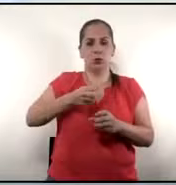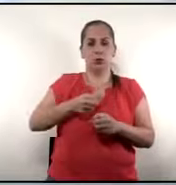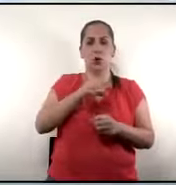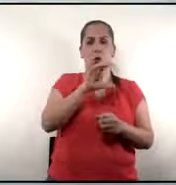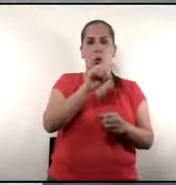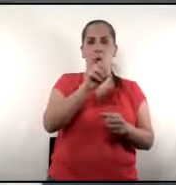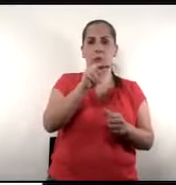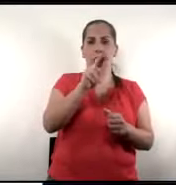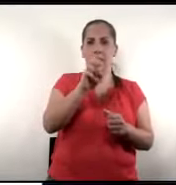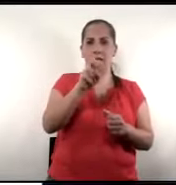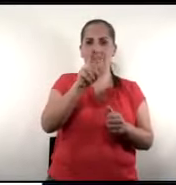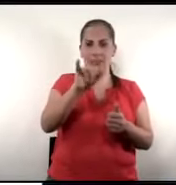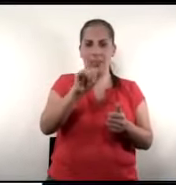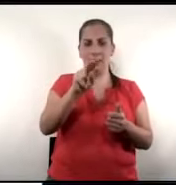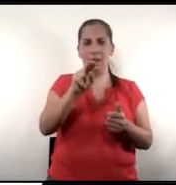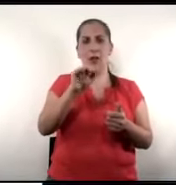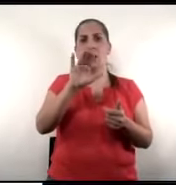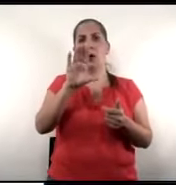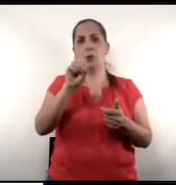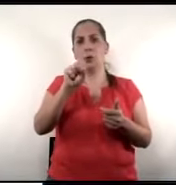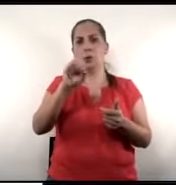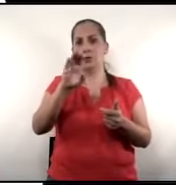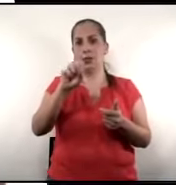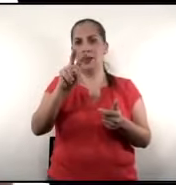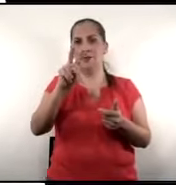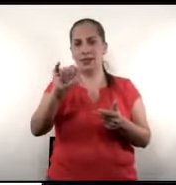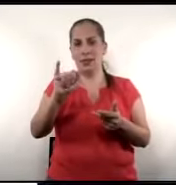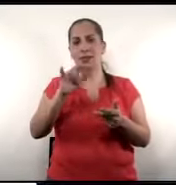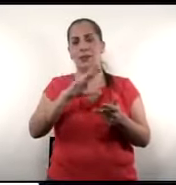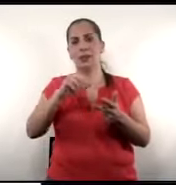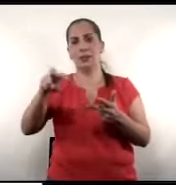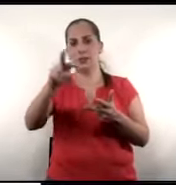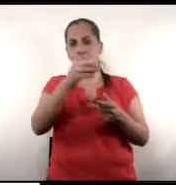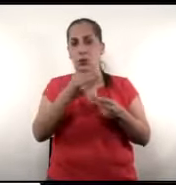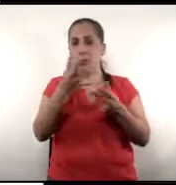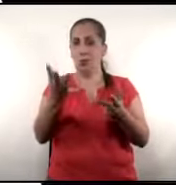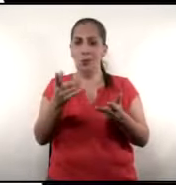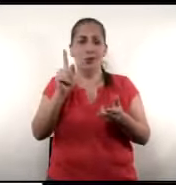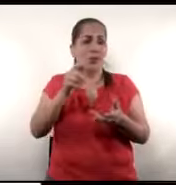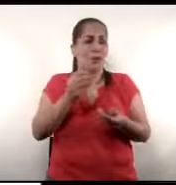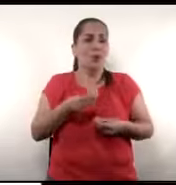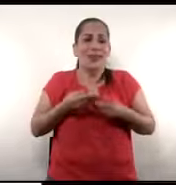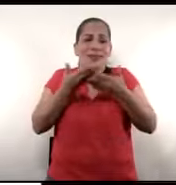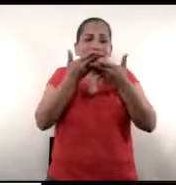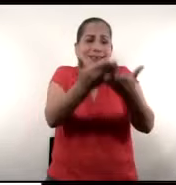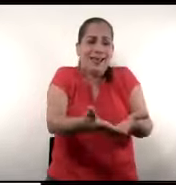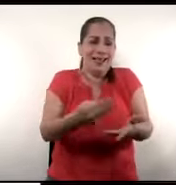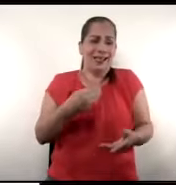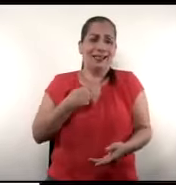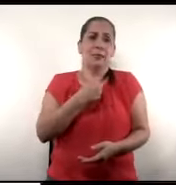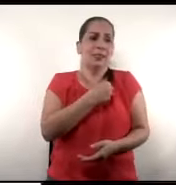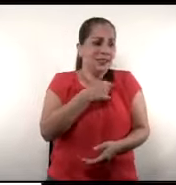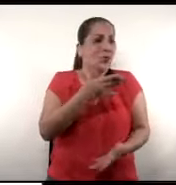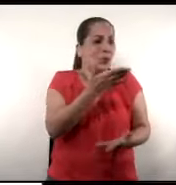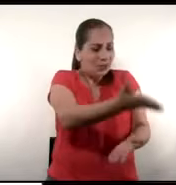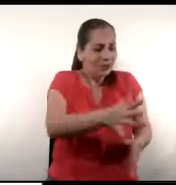y el Consejo de Transporte Público. Hay que devolverle al Ministerio esa responsabilidad,